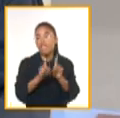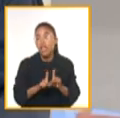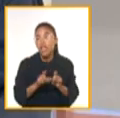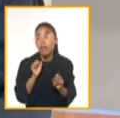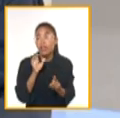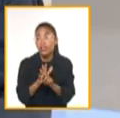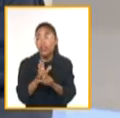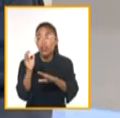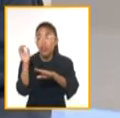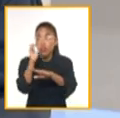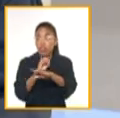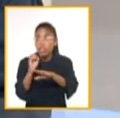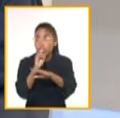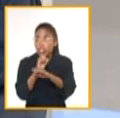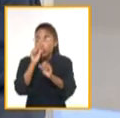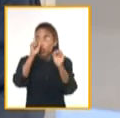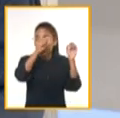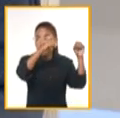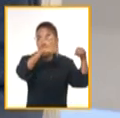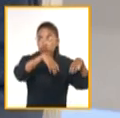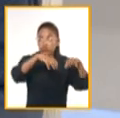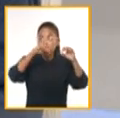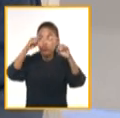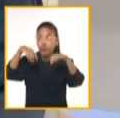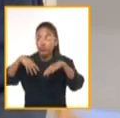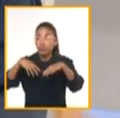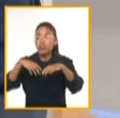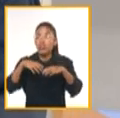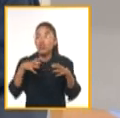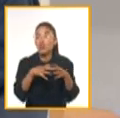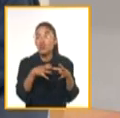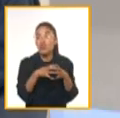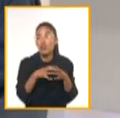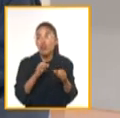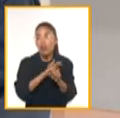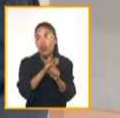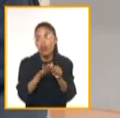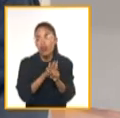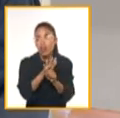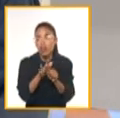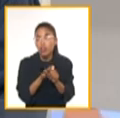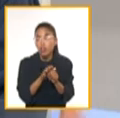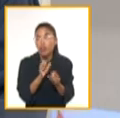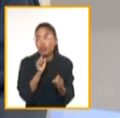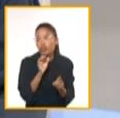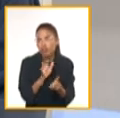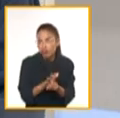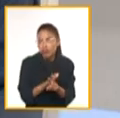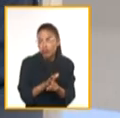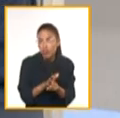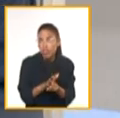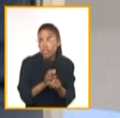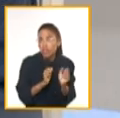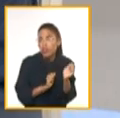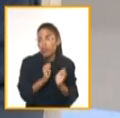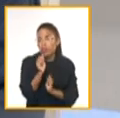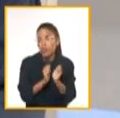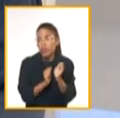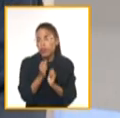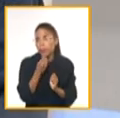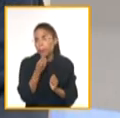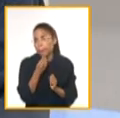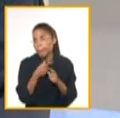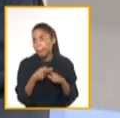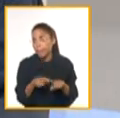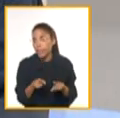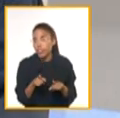arrancar entonces desde ese sistema las unidades de Boca de Jaruco, que en ese momento sí podían arrancar, lo que ellos no podían arrancar en negro, o sea, no podían hacer un arranque solamente